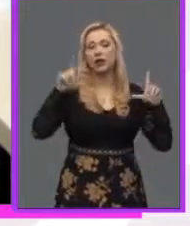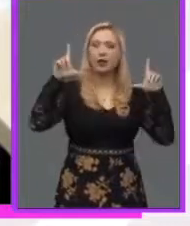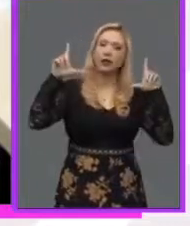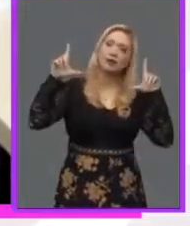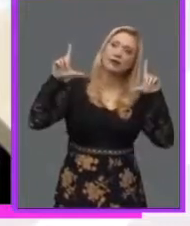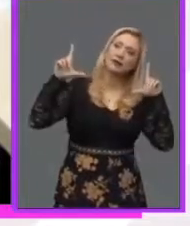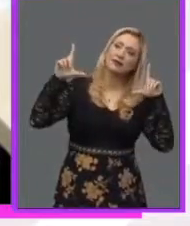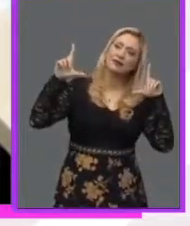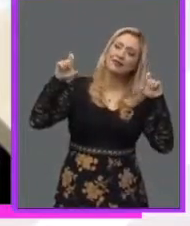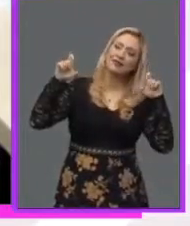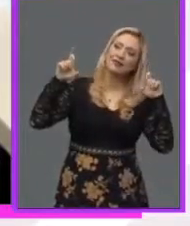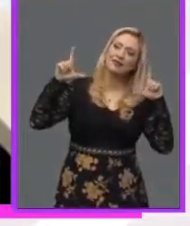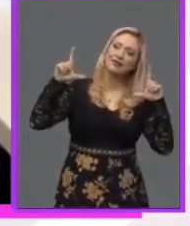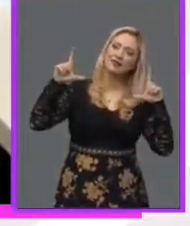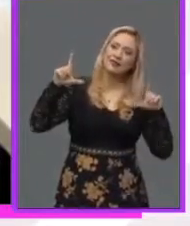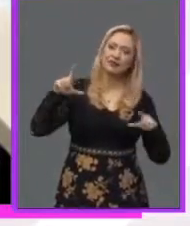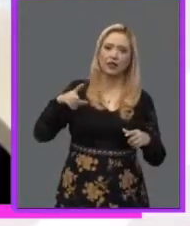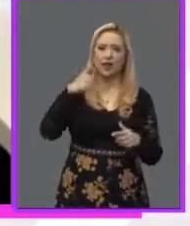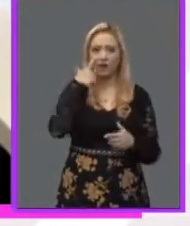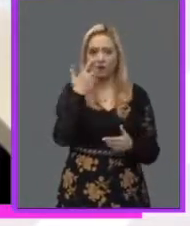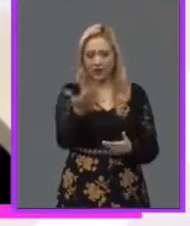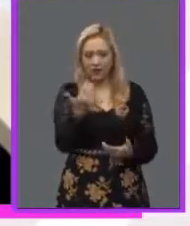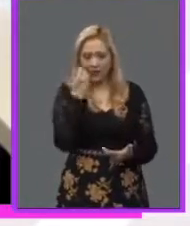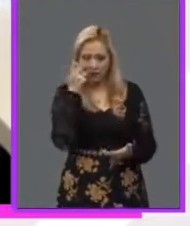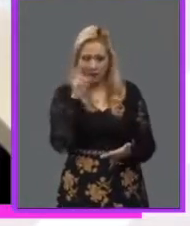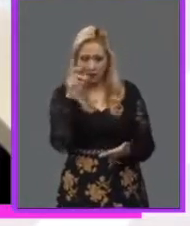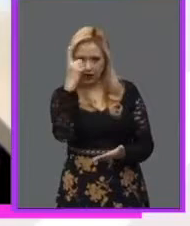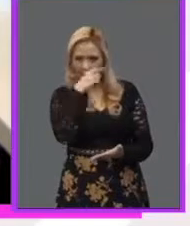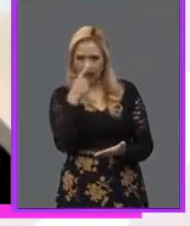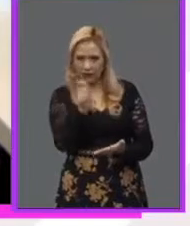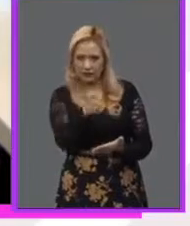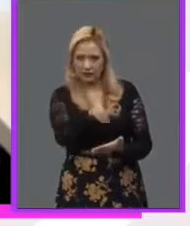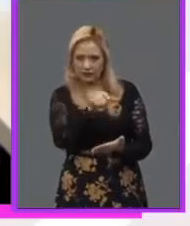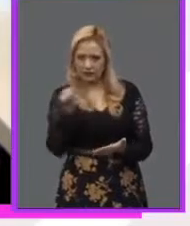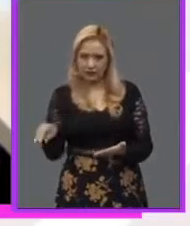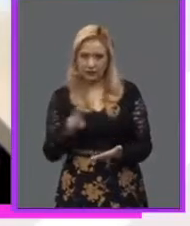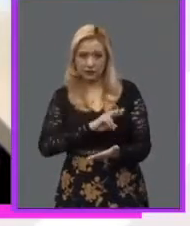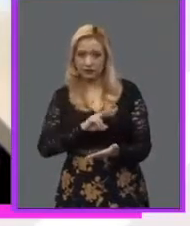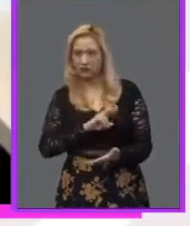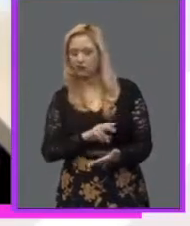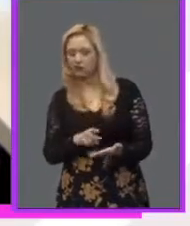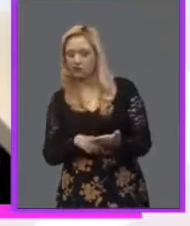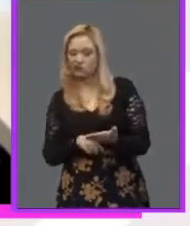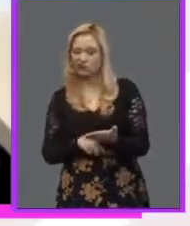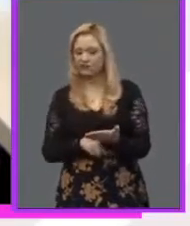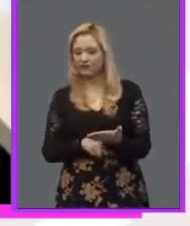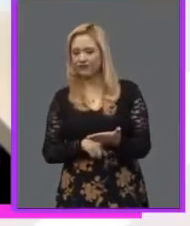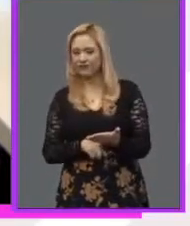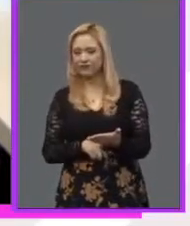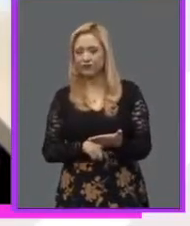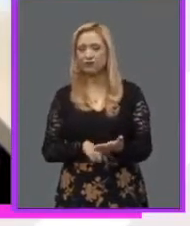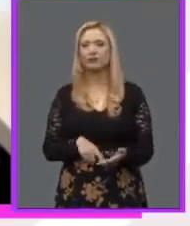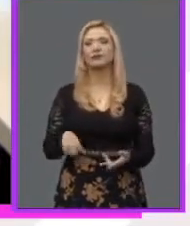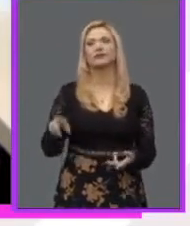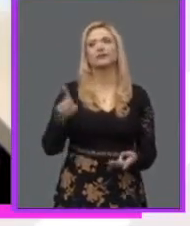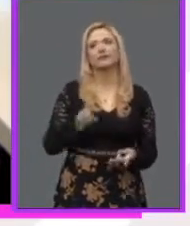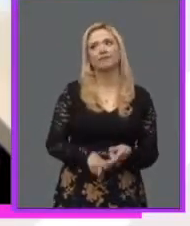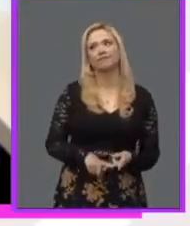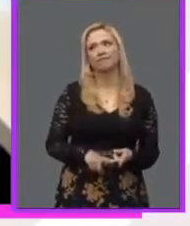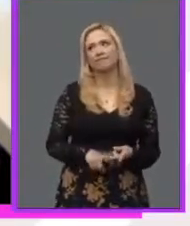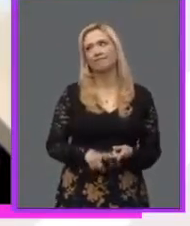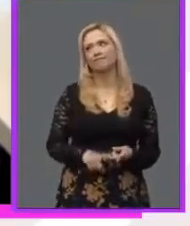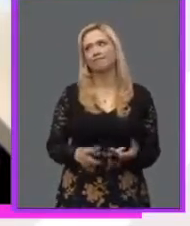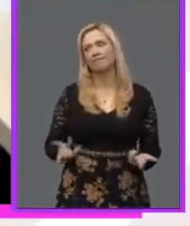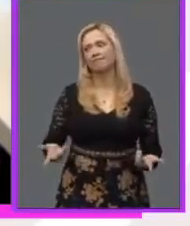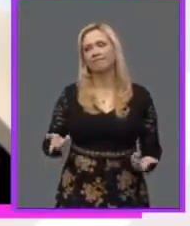selfie de las personas que van a vivir en el lugar, ¿no? Por ejemplo, entre otras cosas que evidentemente